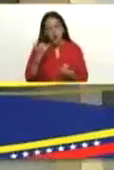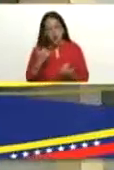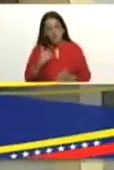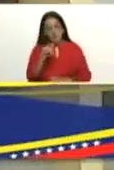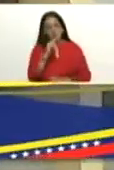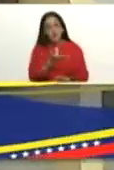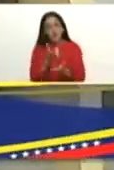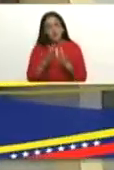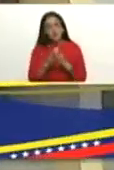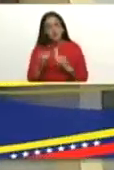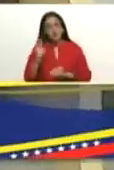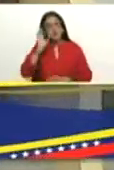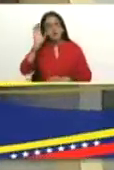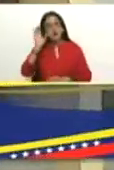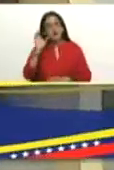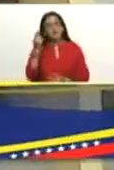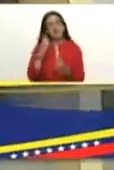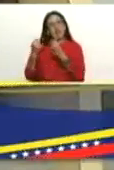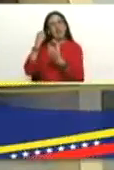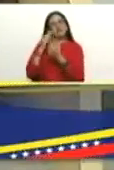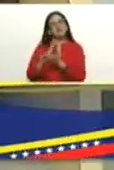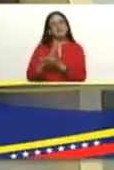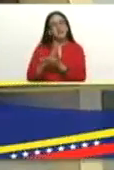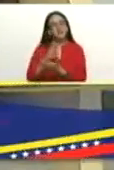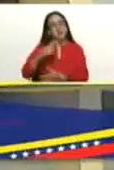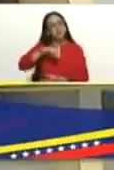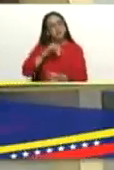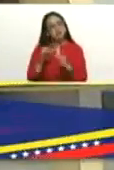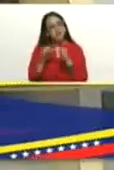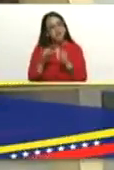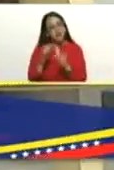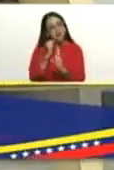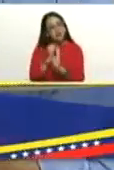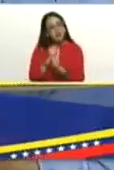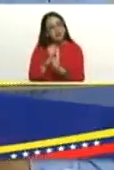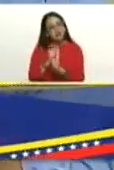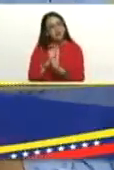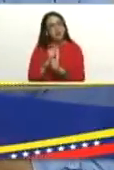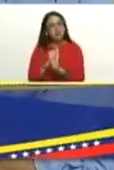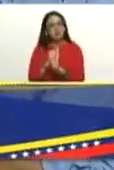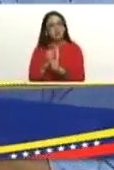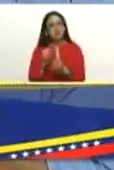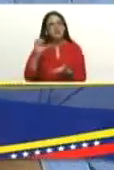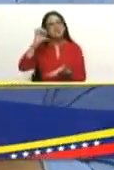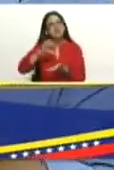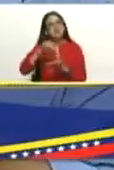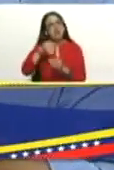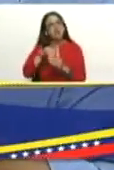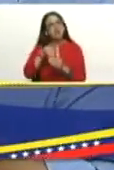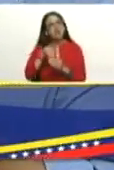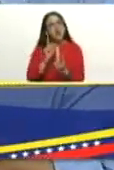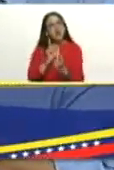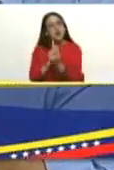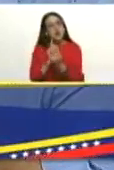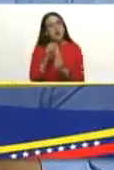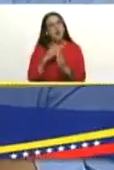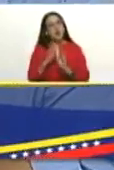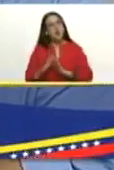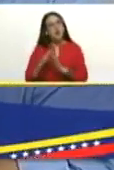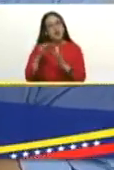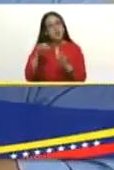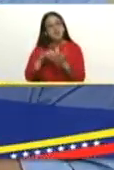país, una crítica que nos hacían, es que tenemos que seguir trabajando por acercar los centros electorales a la comunidad. En Miranda hasta